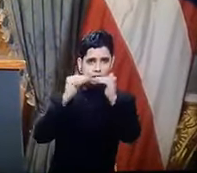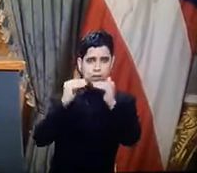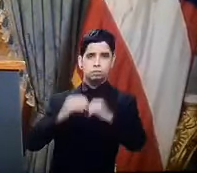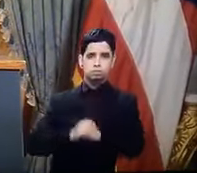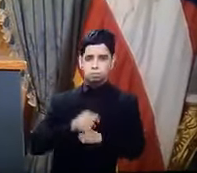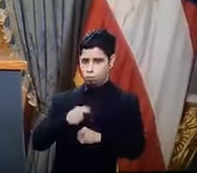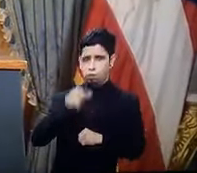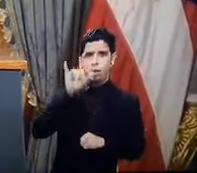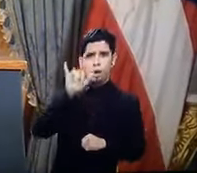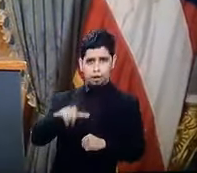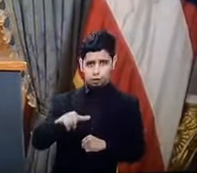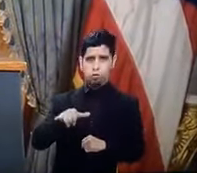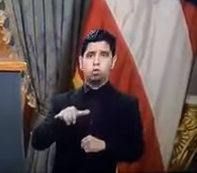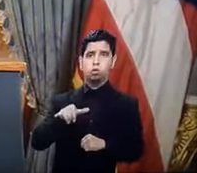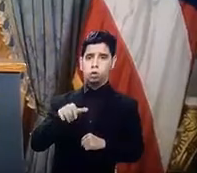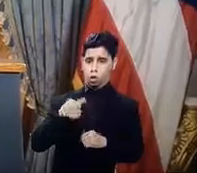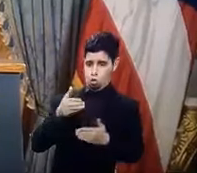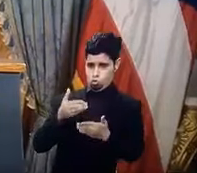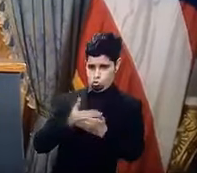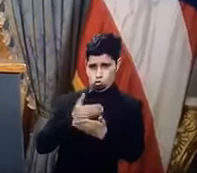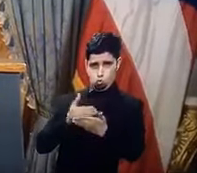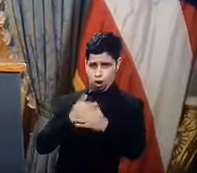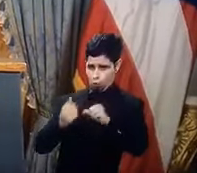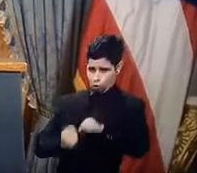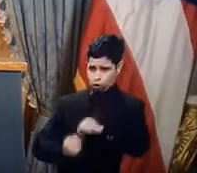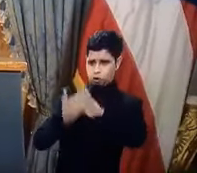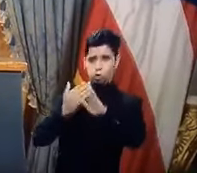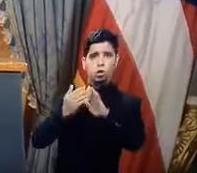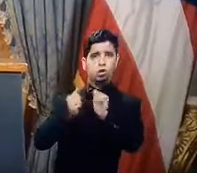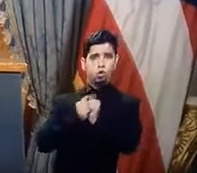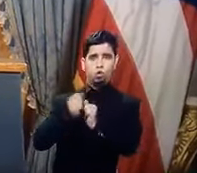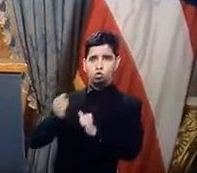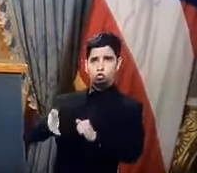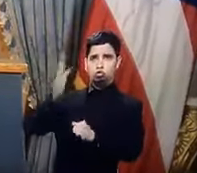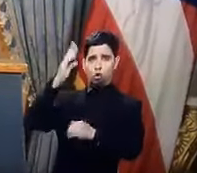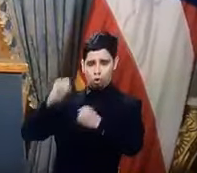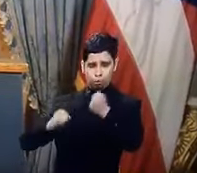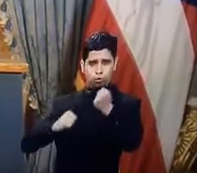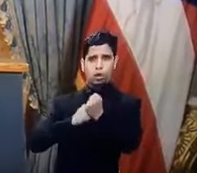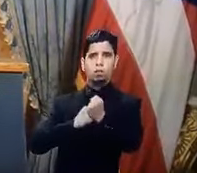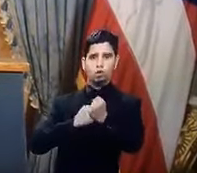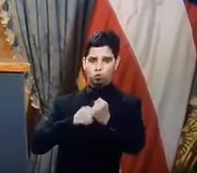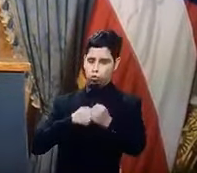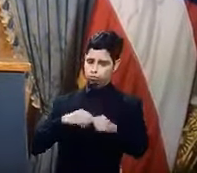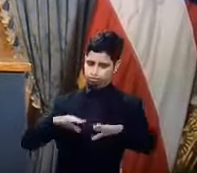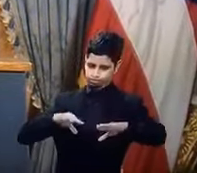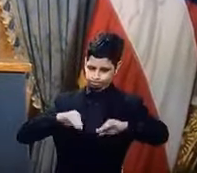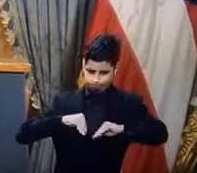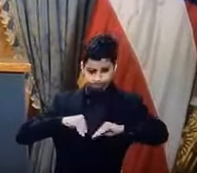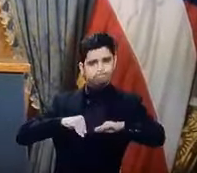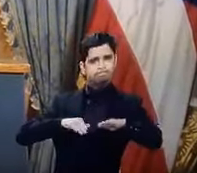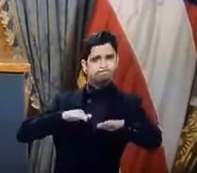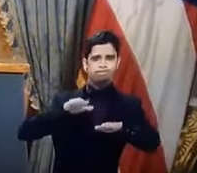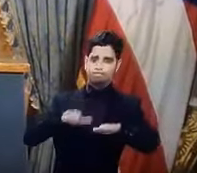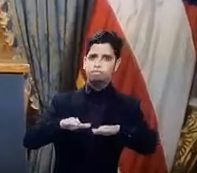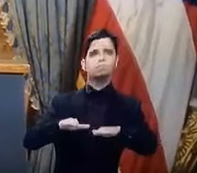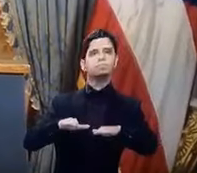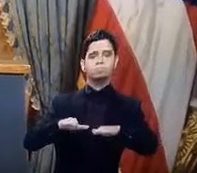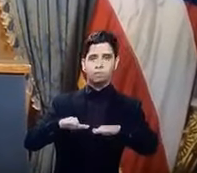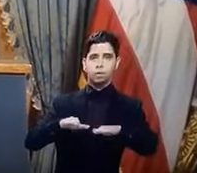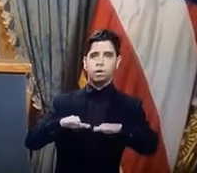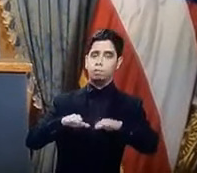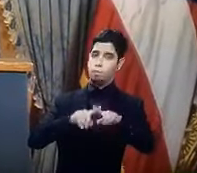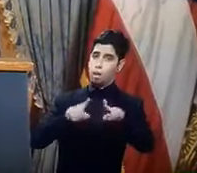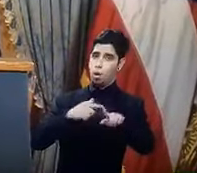eso, ante este enorme desafío y con Dios por delante, doy un paso al frente sin ningún otro interés que no